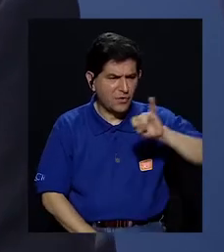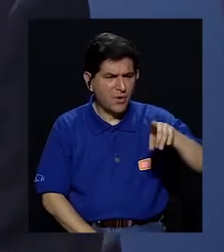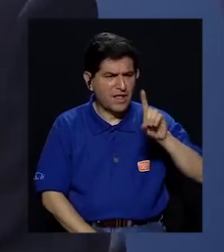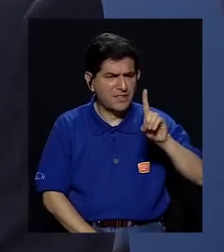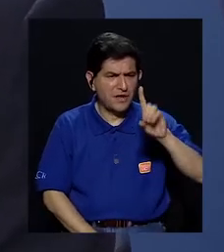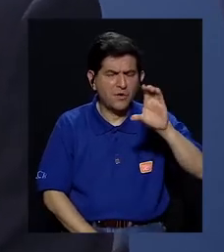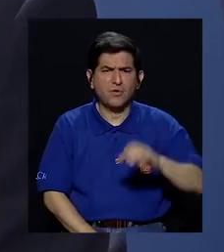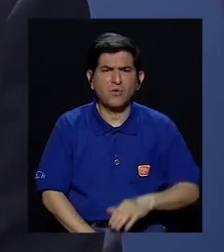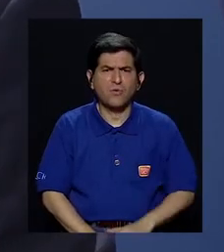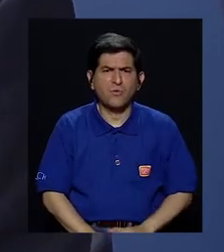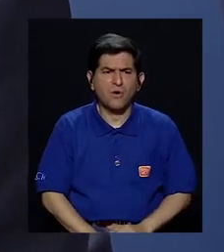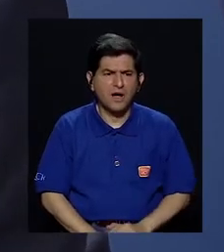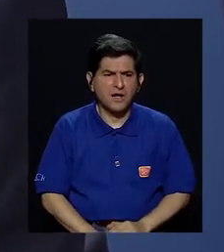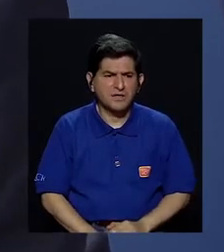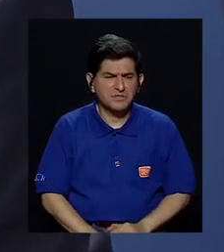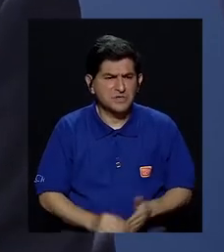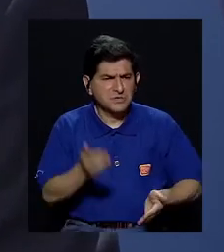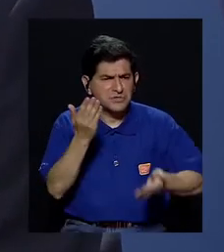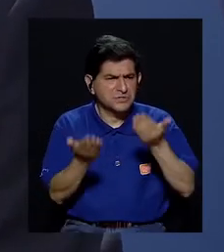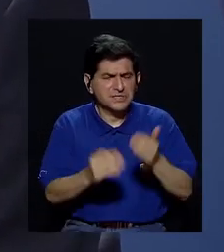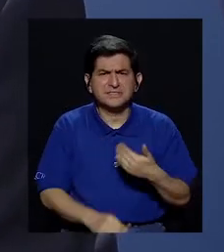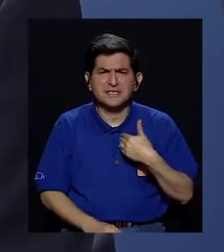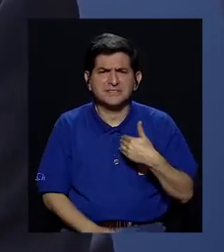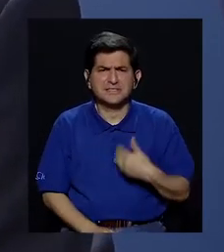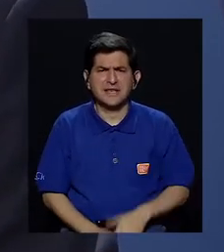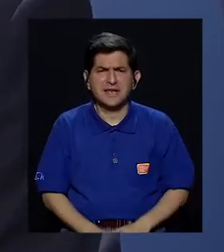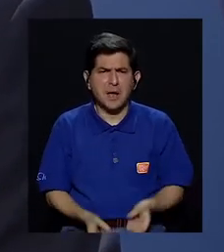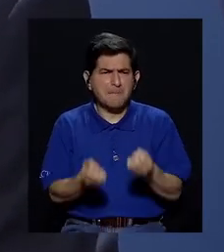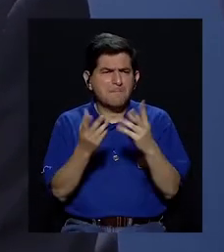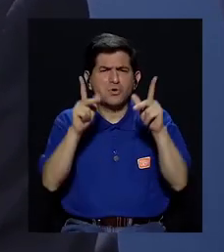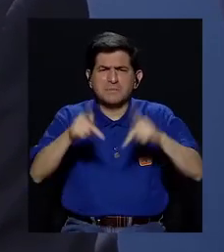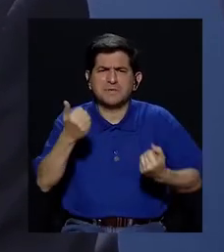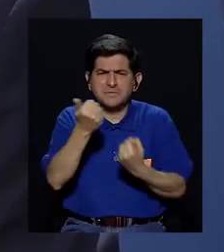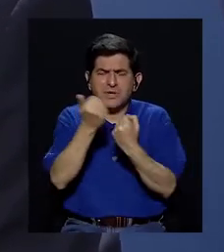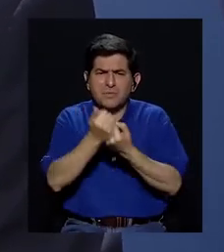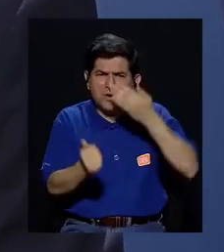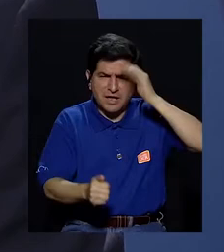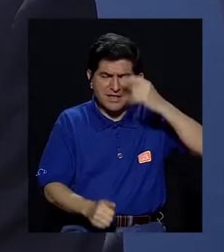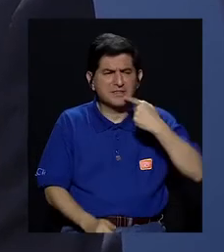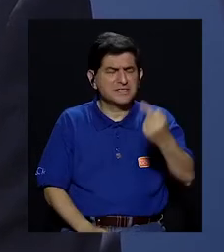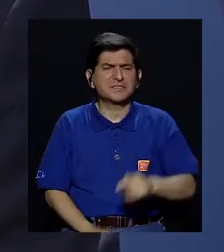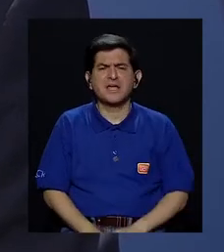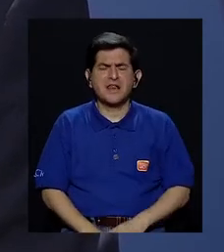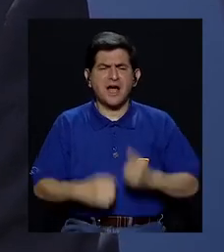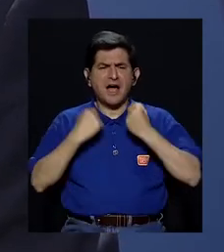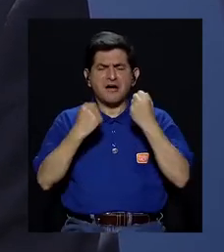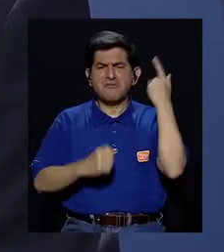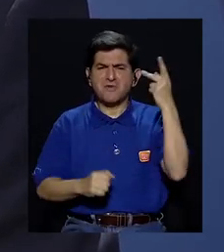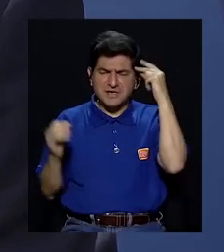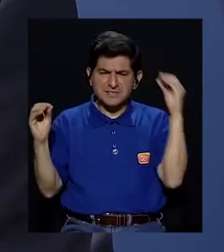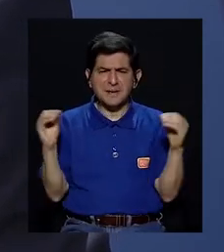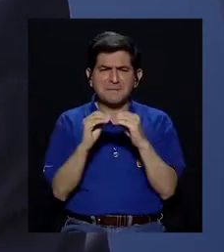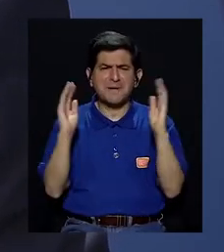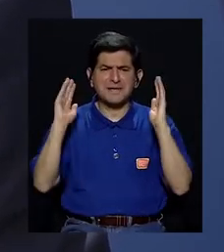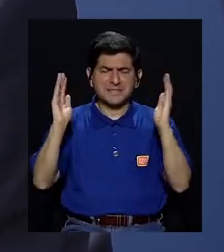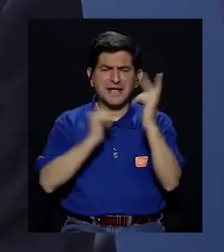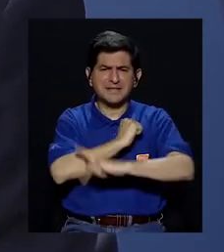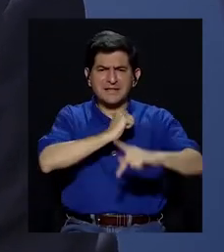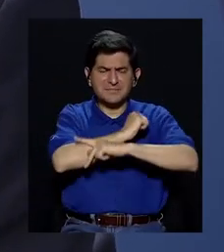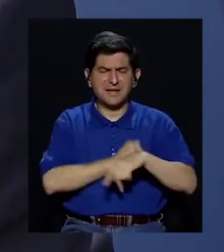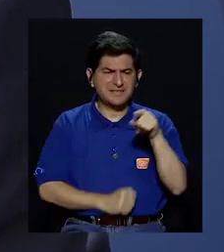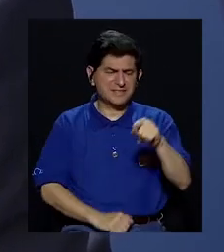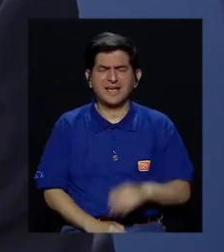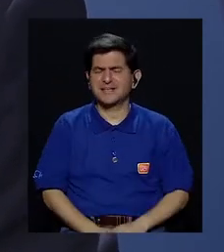digo castro alcanzó los 260 mil seguidores en facebook que dijo que somos la fuerza política más grande del país sólo por ese dato